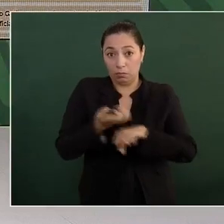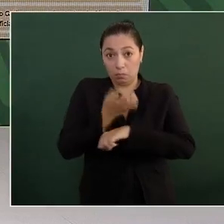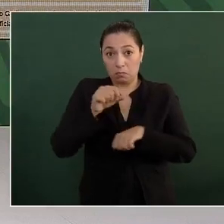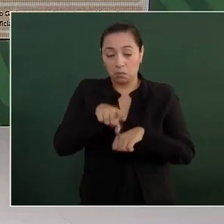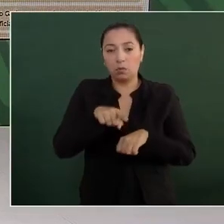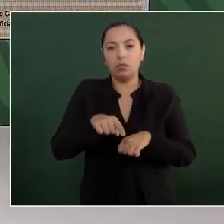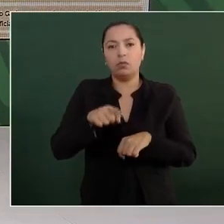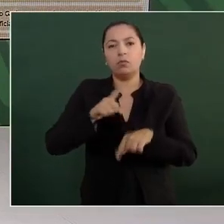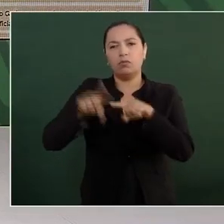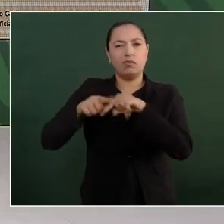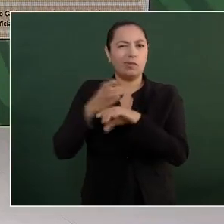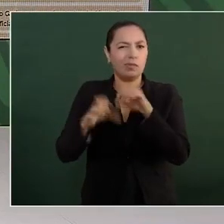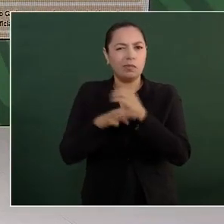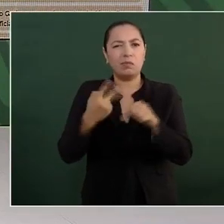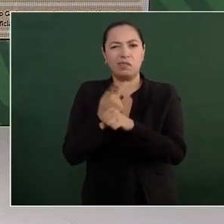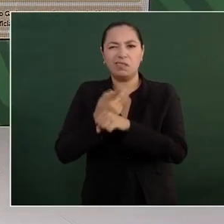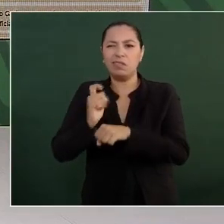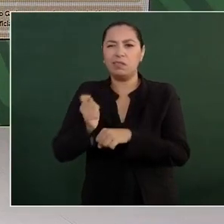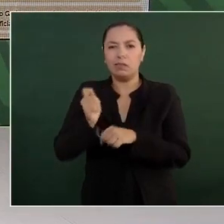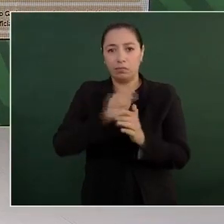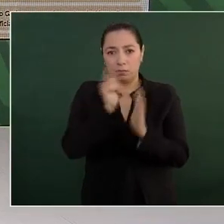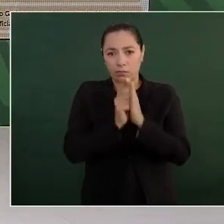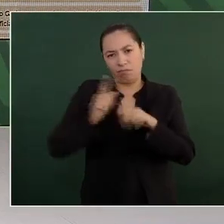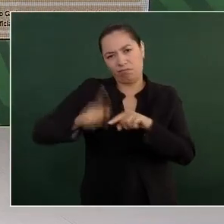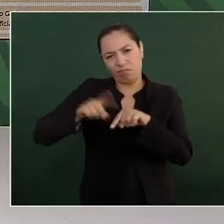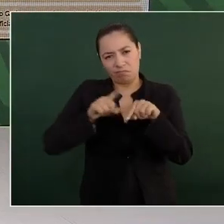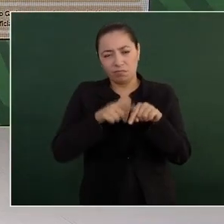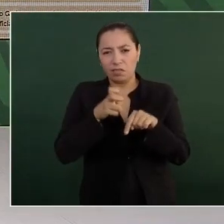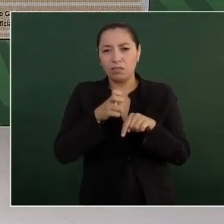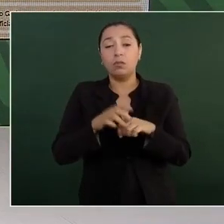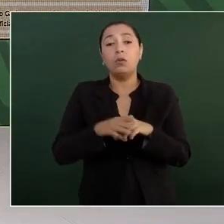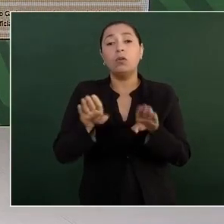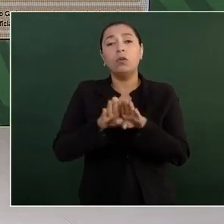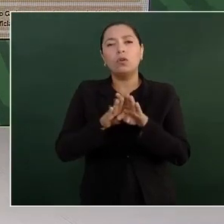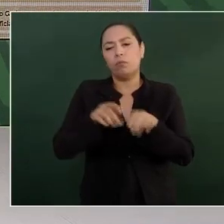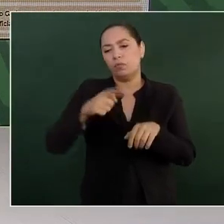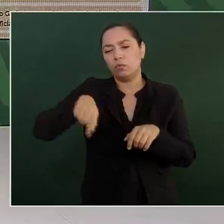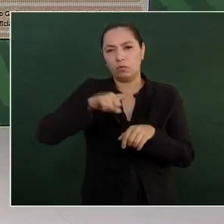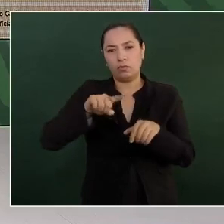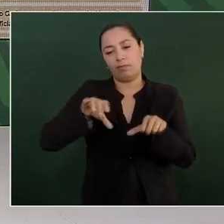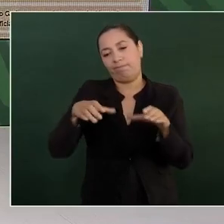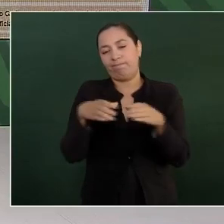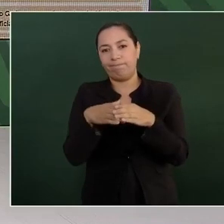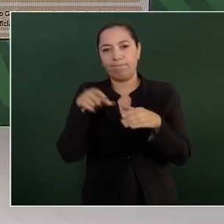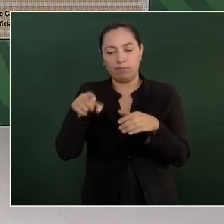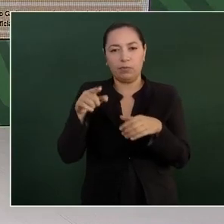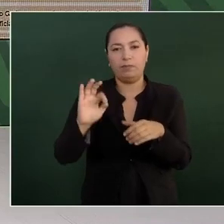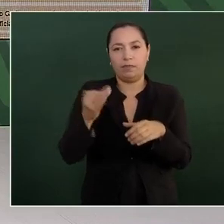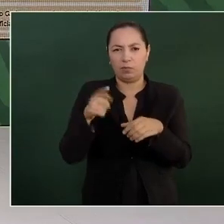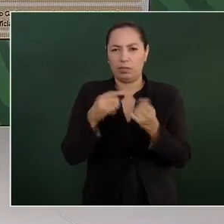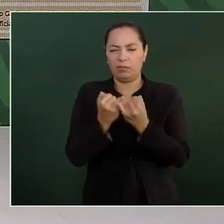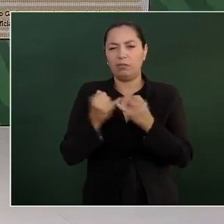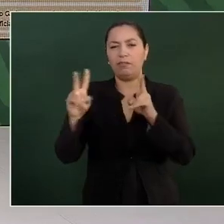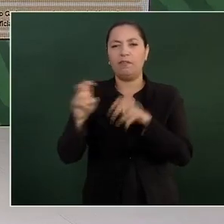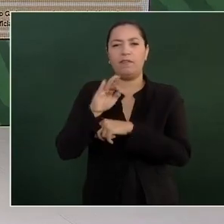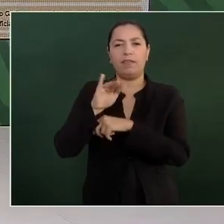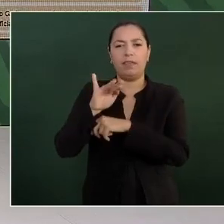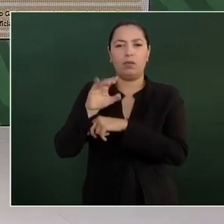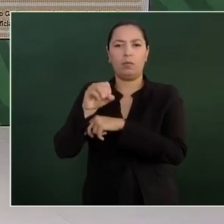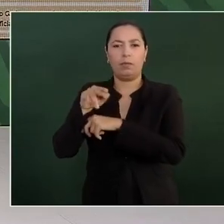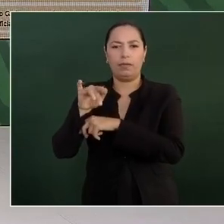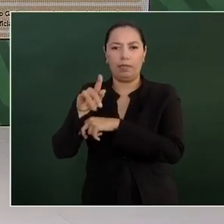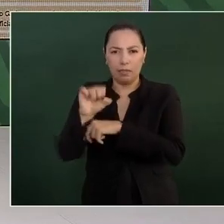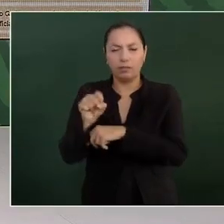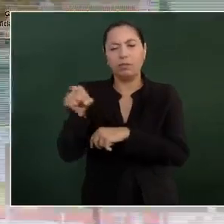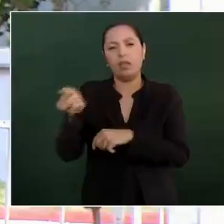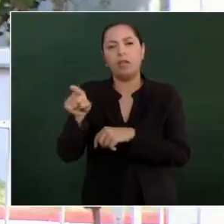suspendan todas las consecuencias de la reforma, los órganos del Poder Judicial de la Federación que fungan como fideicomentes se abstengan